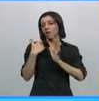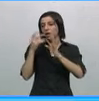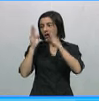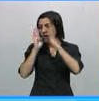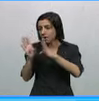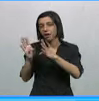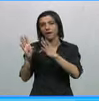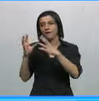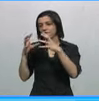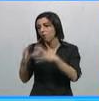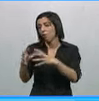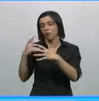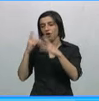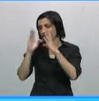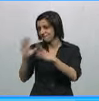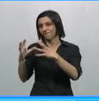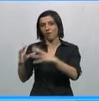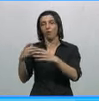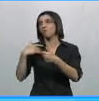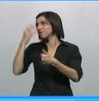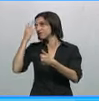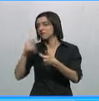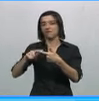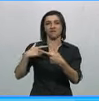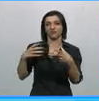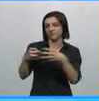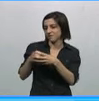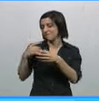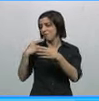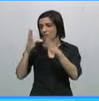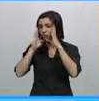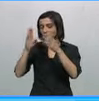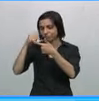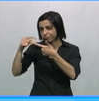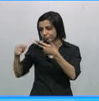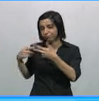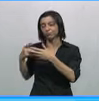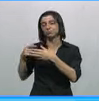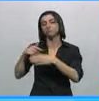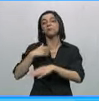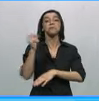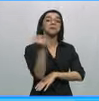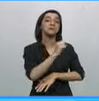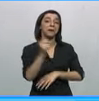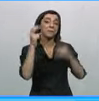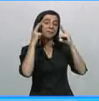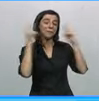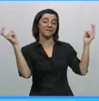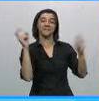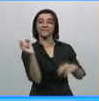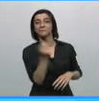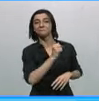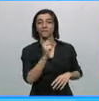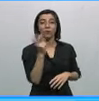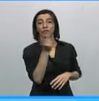bueno, la cabeza puesta en el fútbol, en San Lorenzo, en el equipo, en todo lo que viene. Así que realmente es